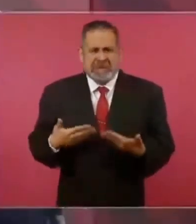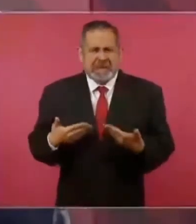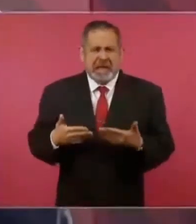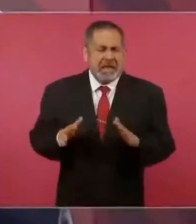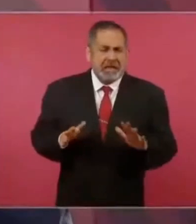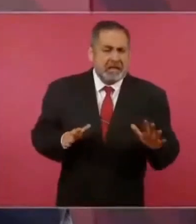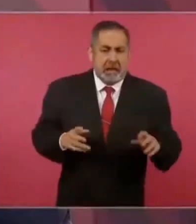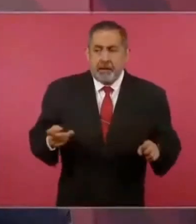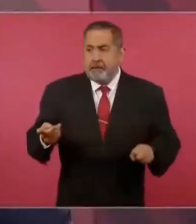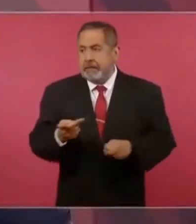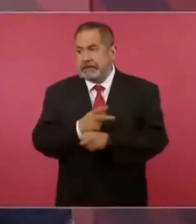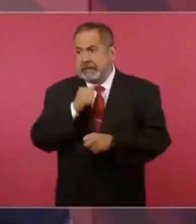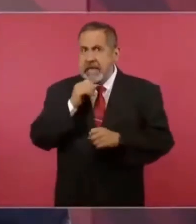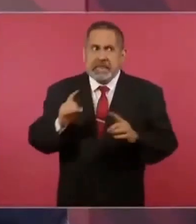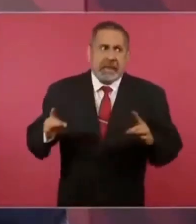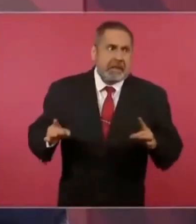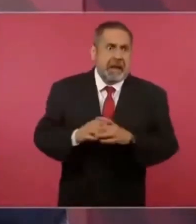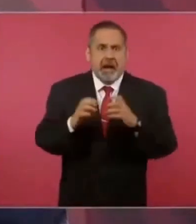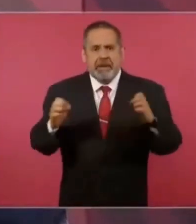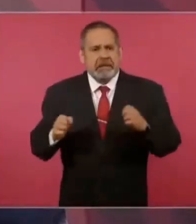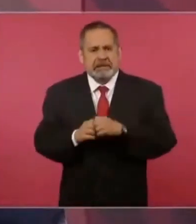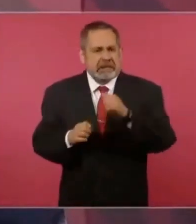no ha pasado a mayores.